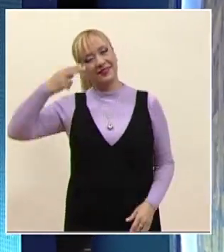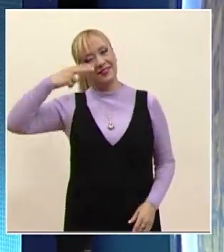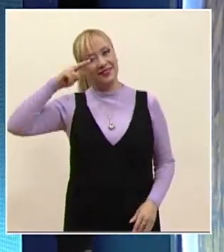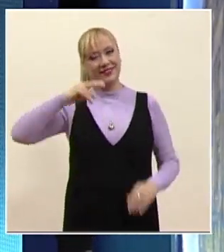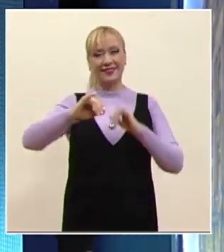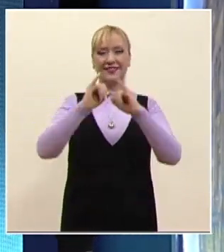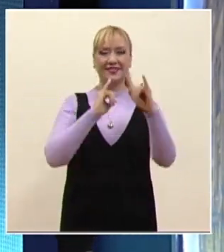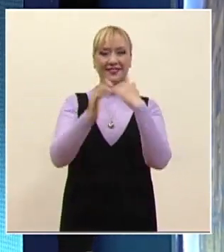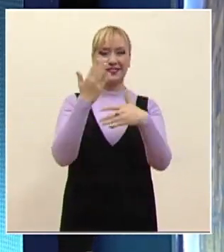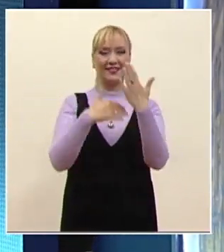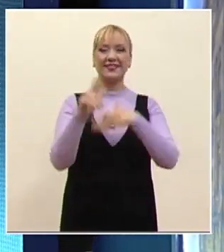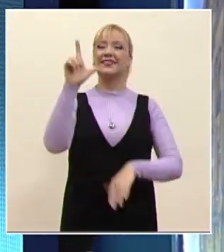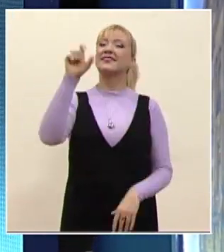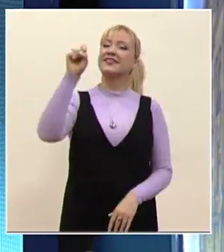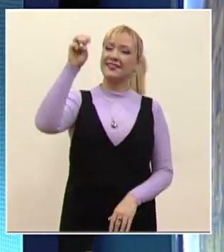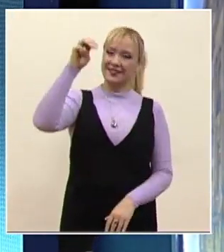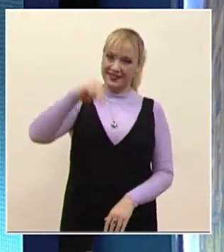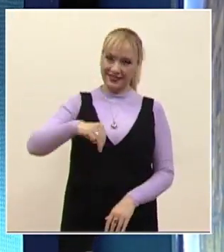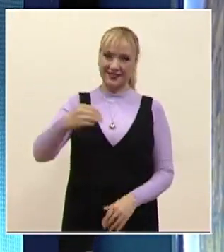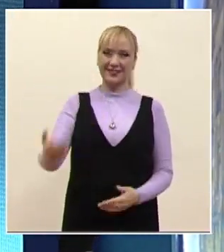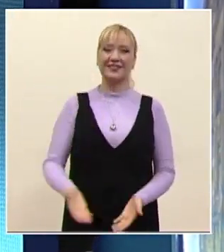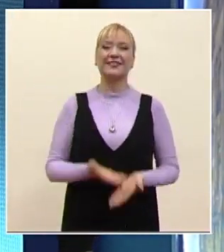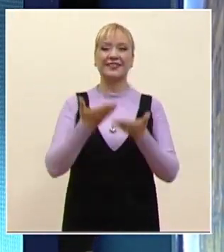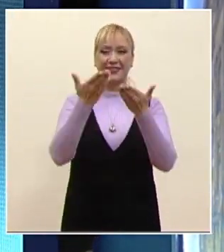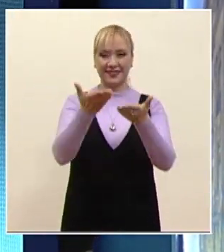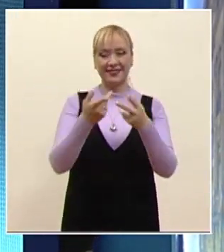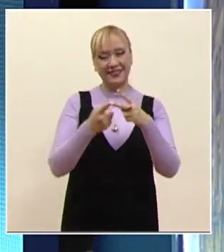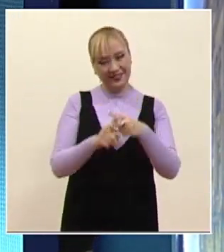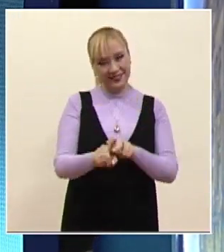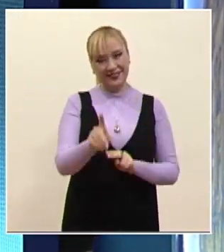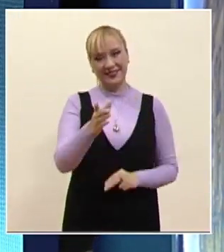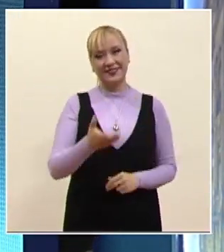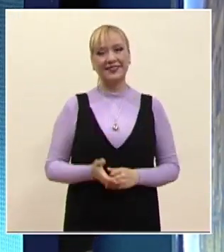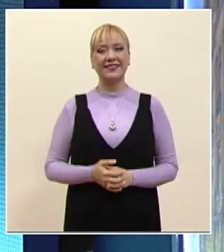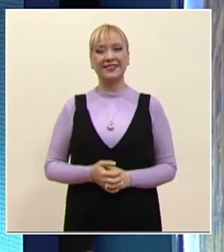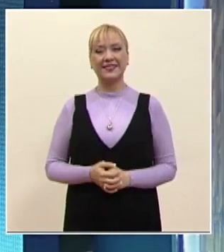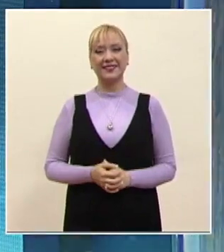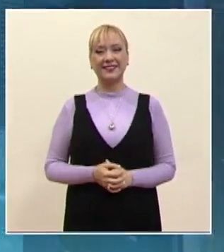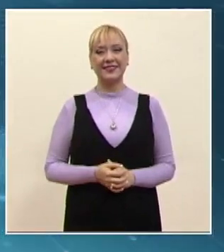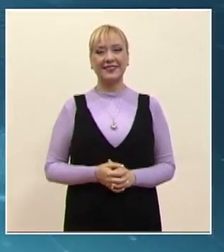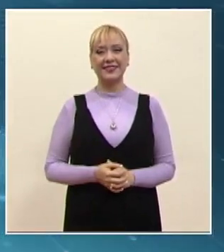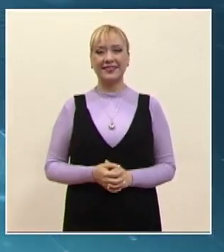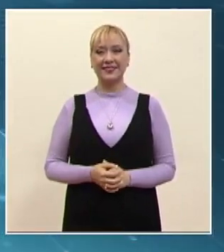Díaz en la interpretación en lengua de señas mexicana. Comenzamos.